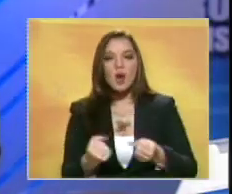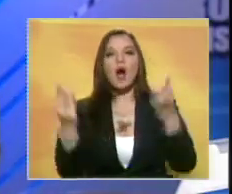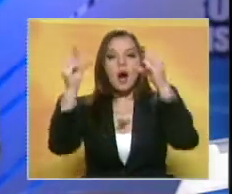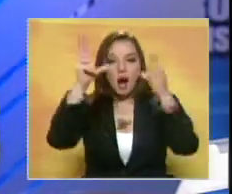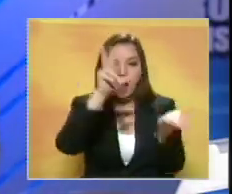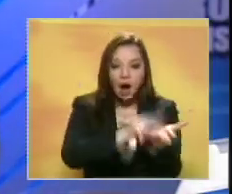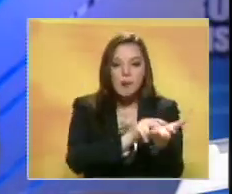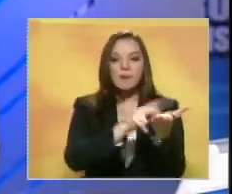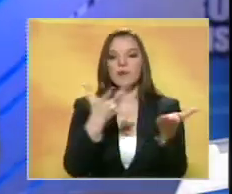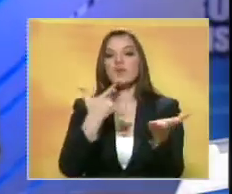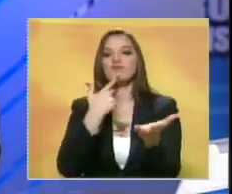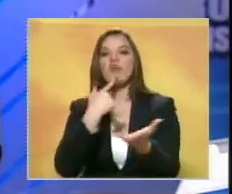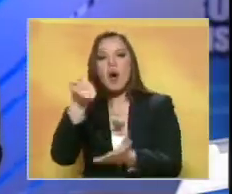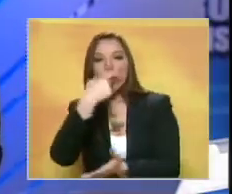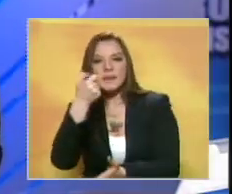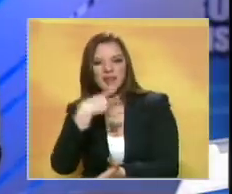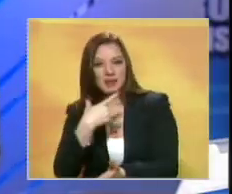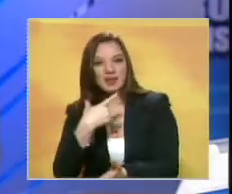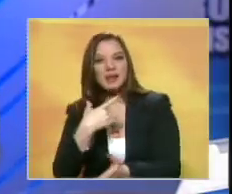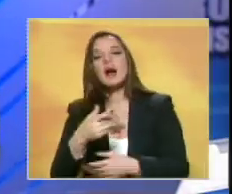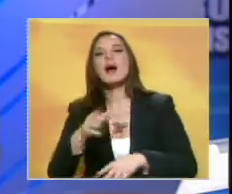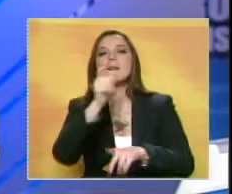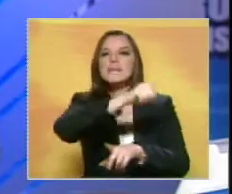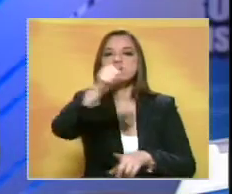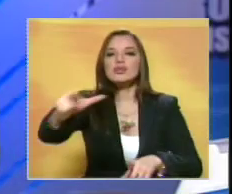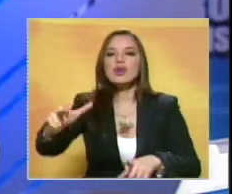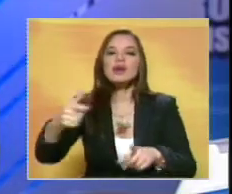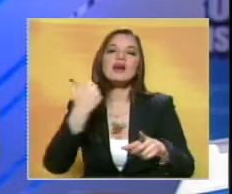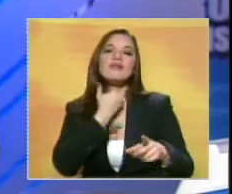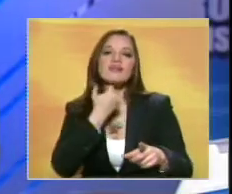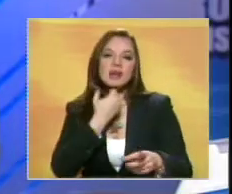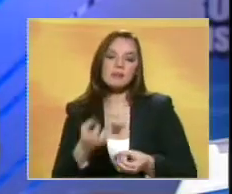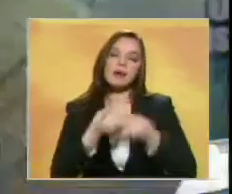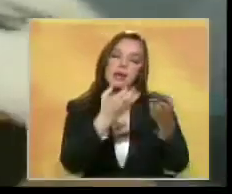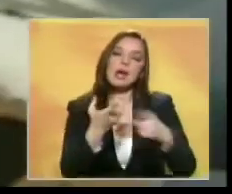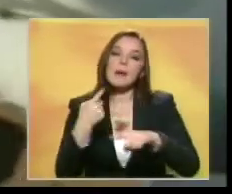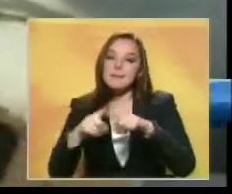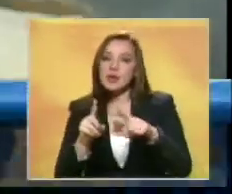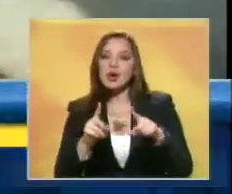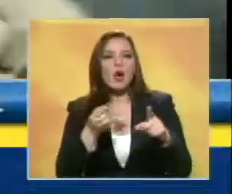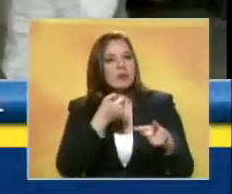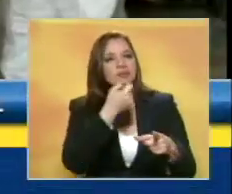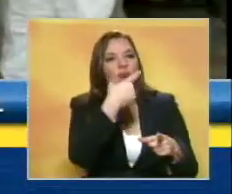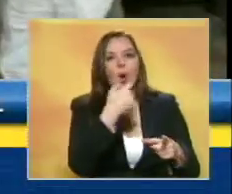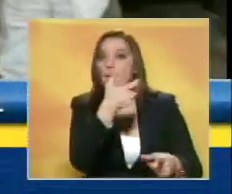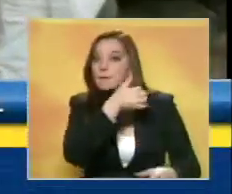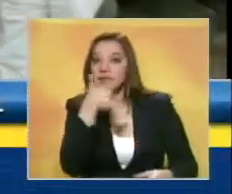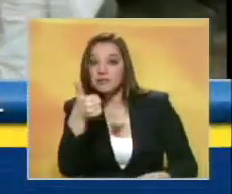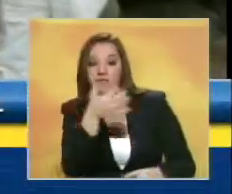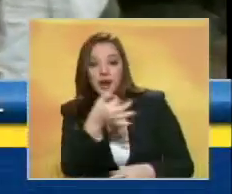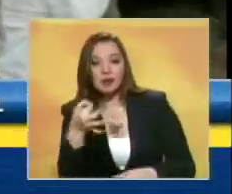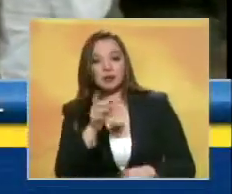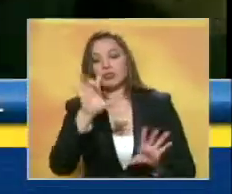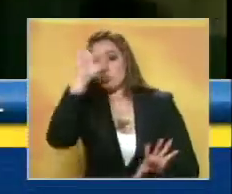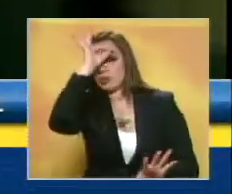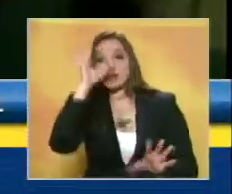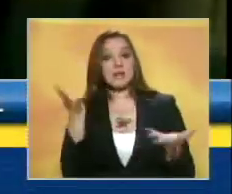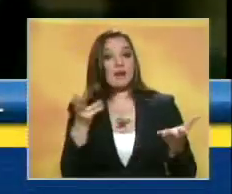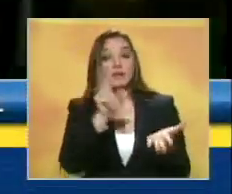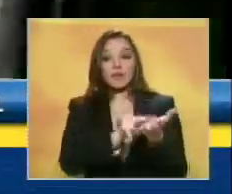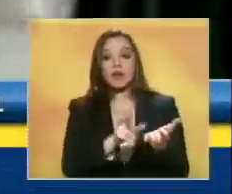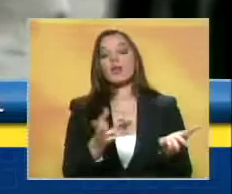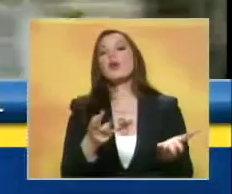en pacientes infectados por el virus de ébola, aunque su eficacia no haya sido comprobada. Médicos especialistas aseguraron que en las